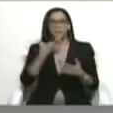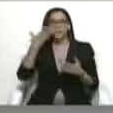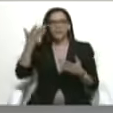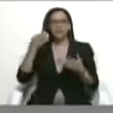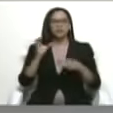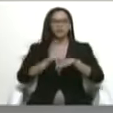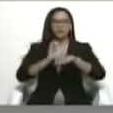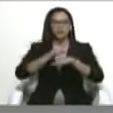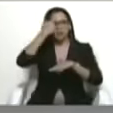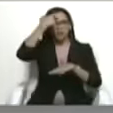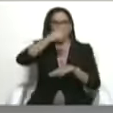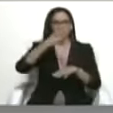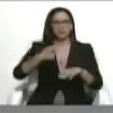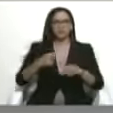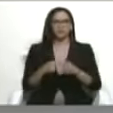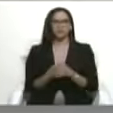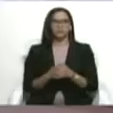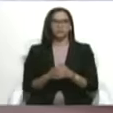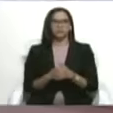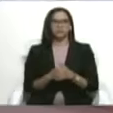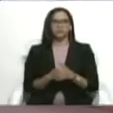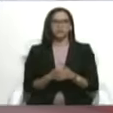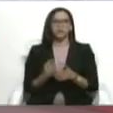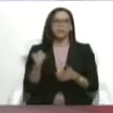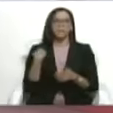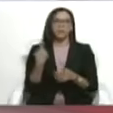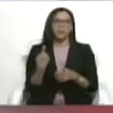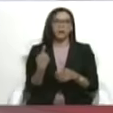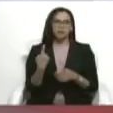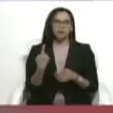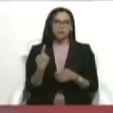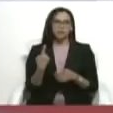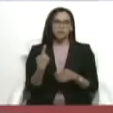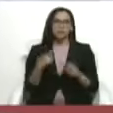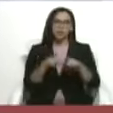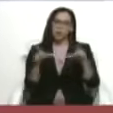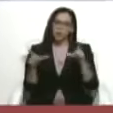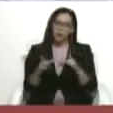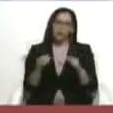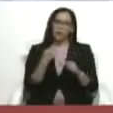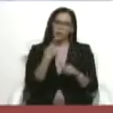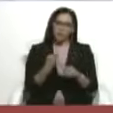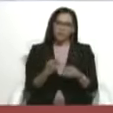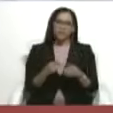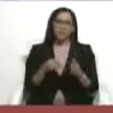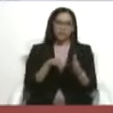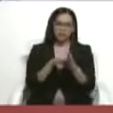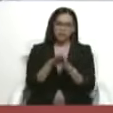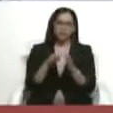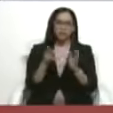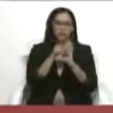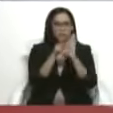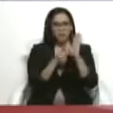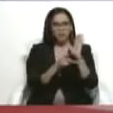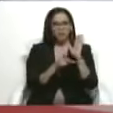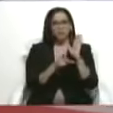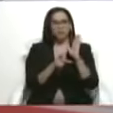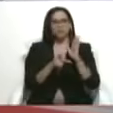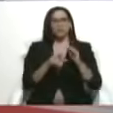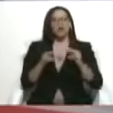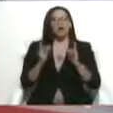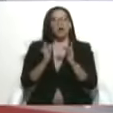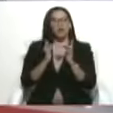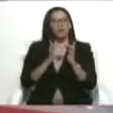a la población? Bueno, mira, en primer lugar, como te lo dije en el transcurso del programa y has